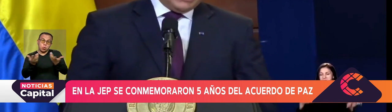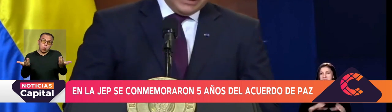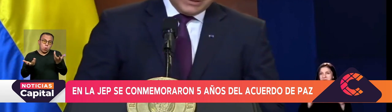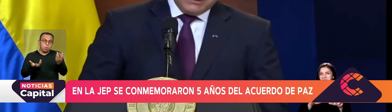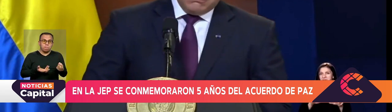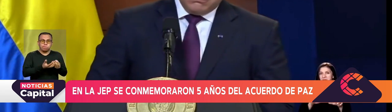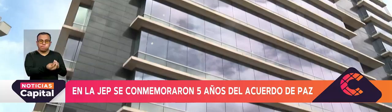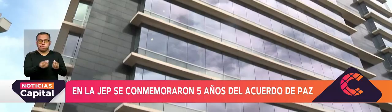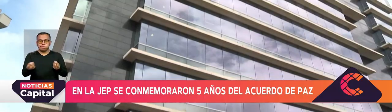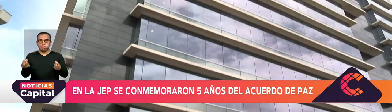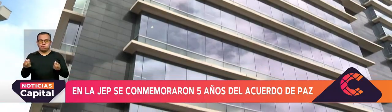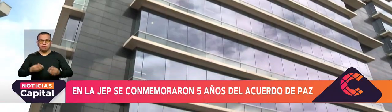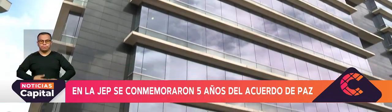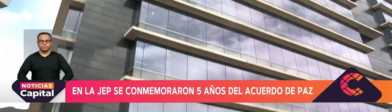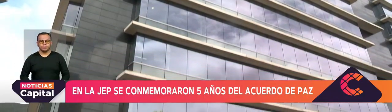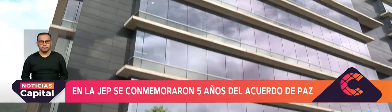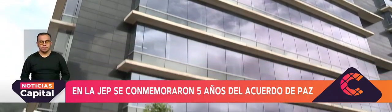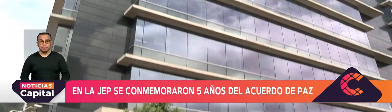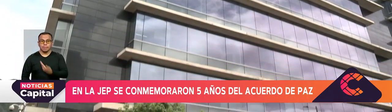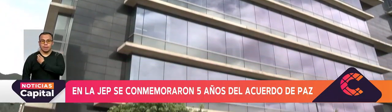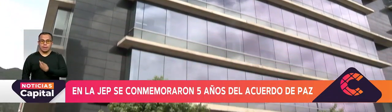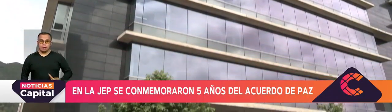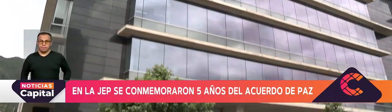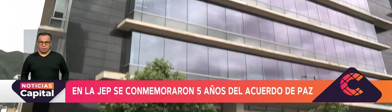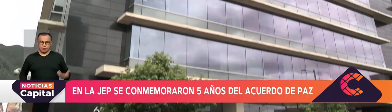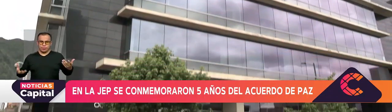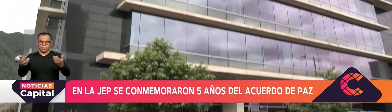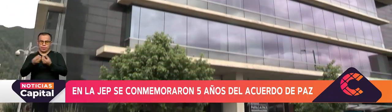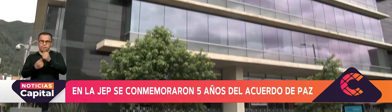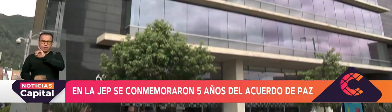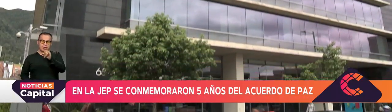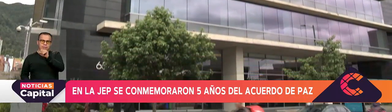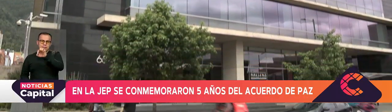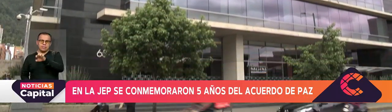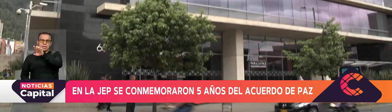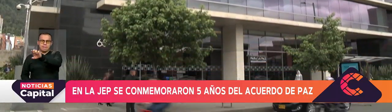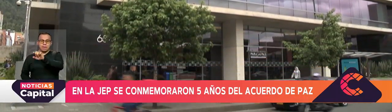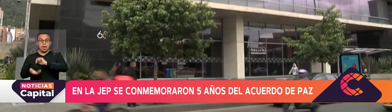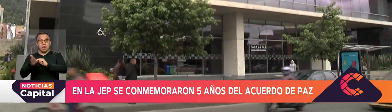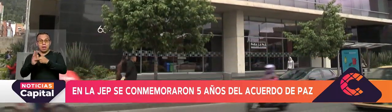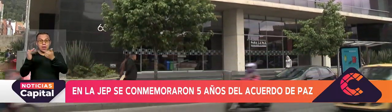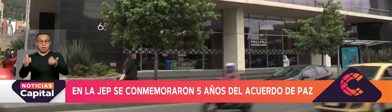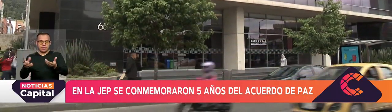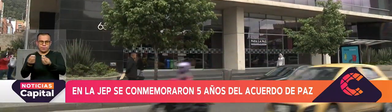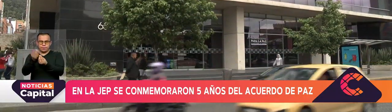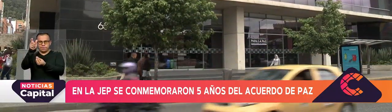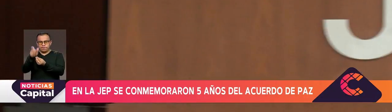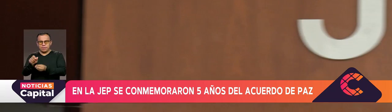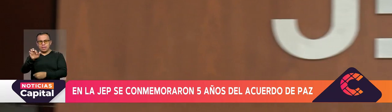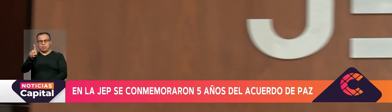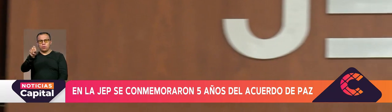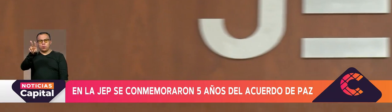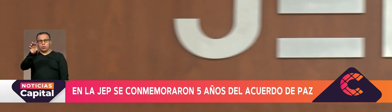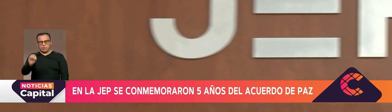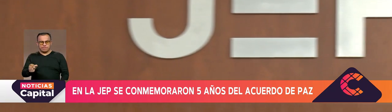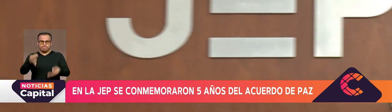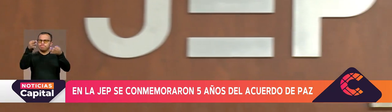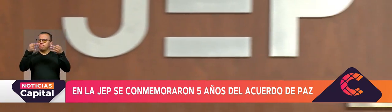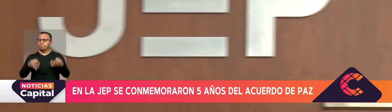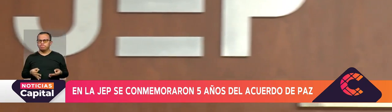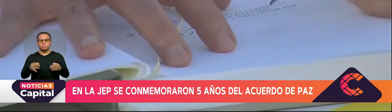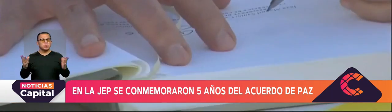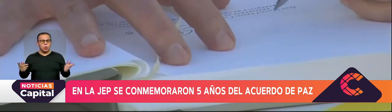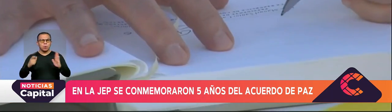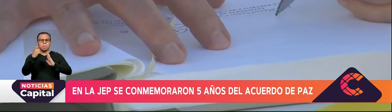a los que pertenece. Por su parte, el presidente de la Jurisdicción Especial para la Paz, magistrado Eduardo Cifuentes, ratificó de